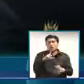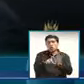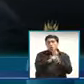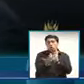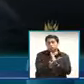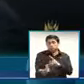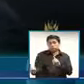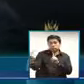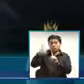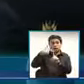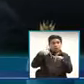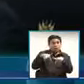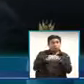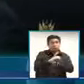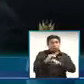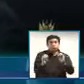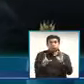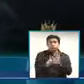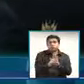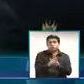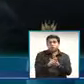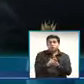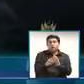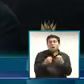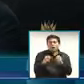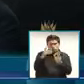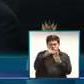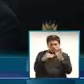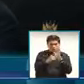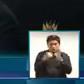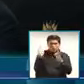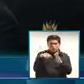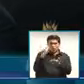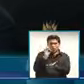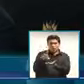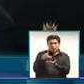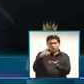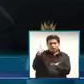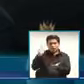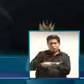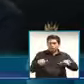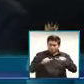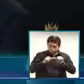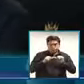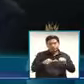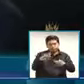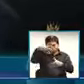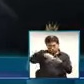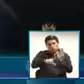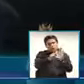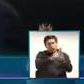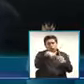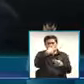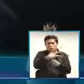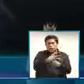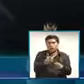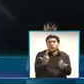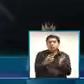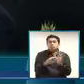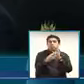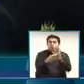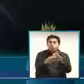al día de hoy ninguna legislatura ha emitido un decreto para La abolición de la pena de muerte lo que se estaba